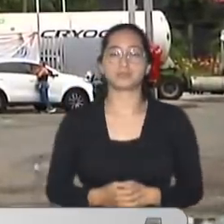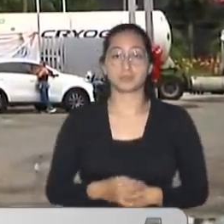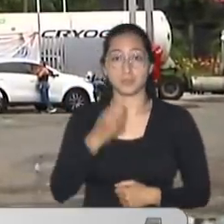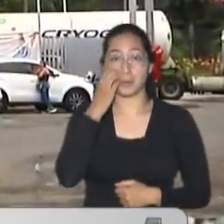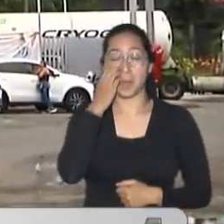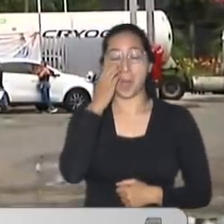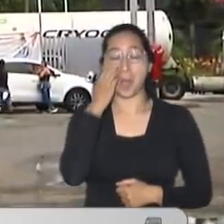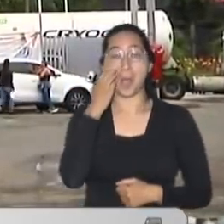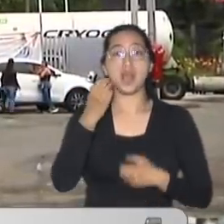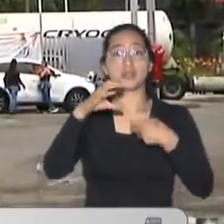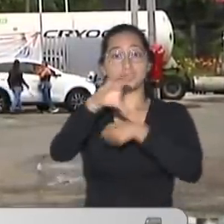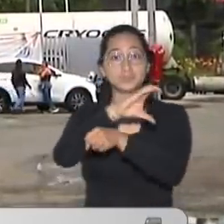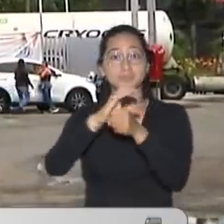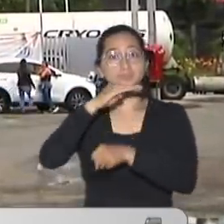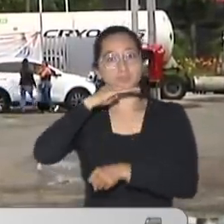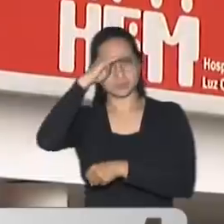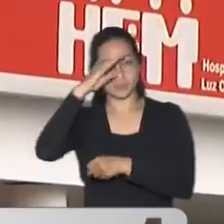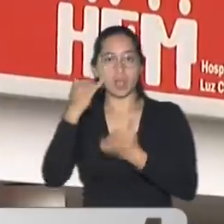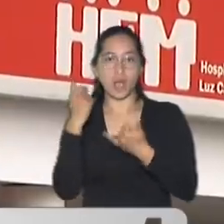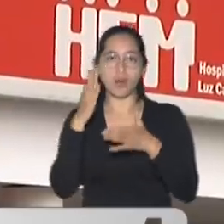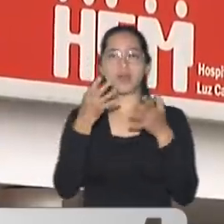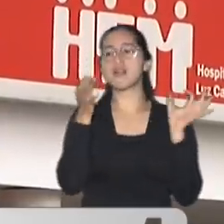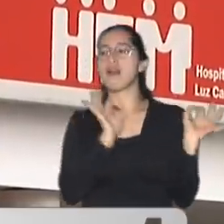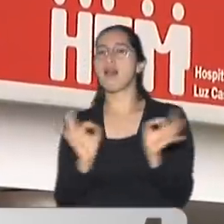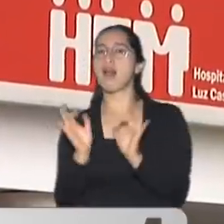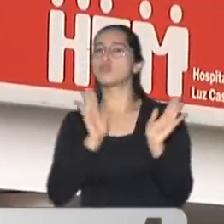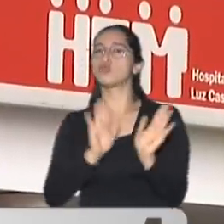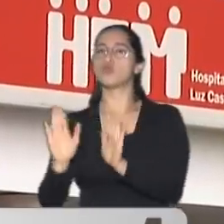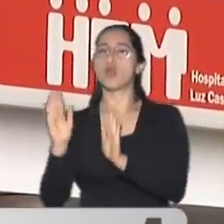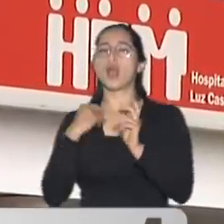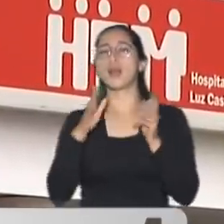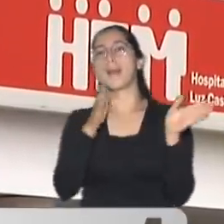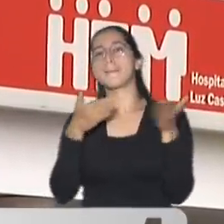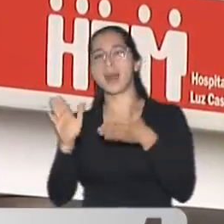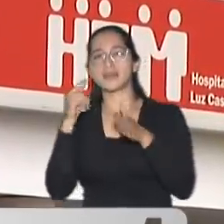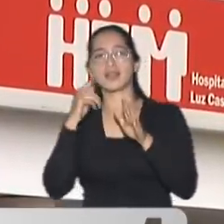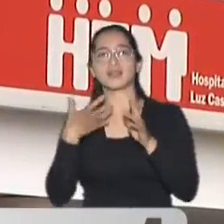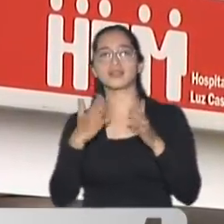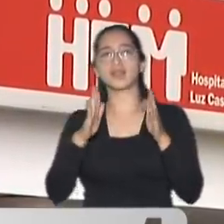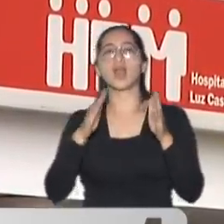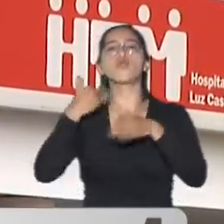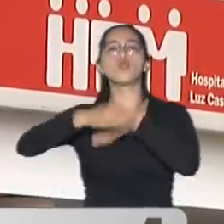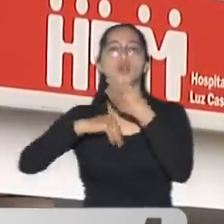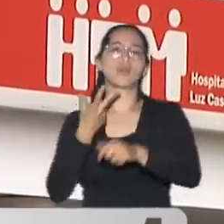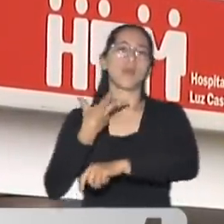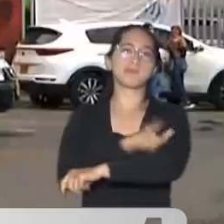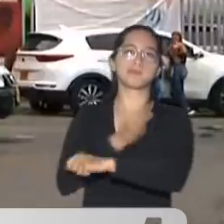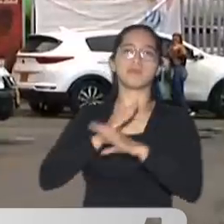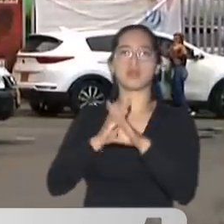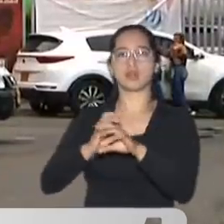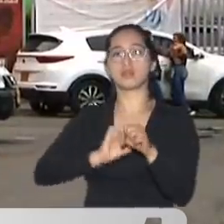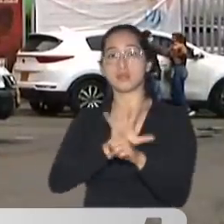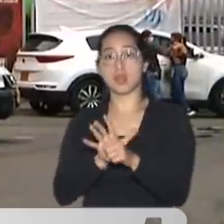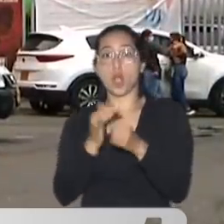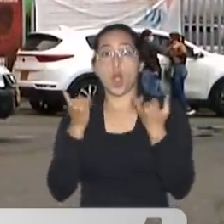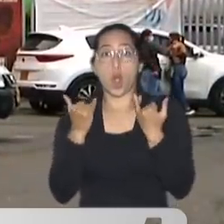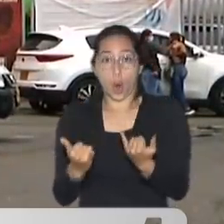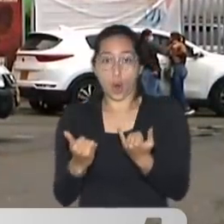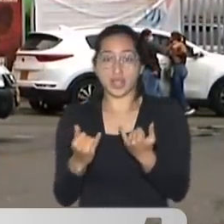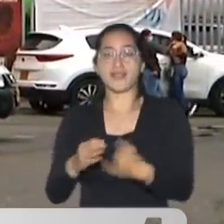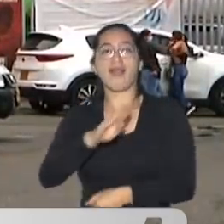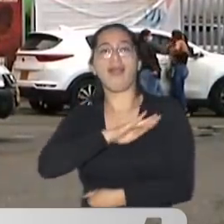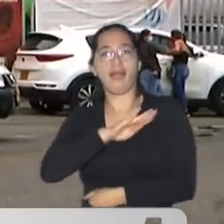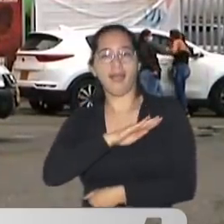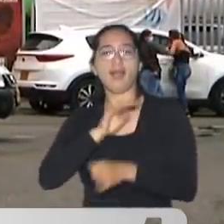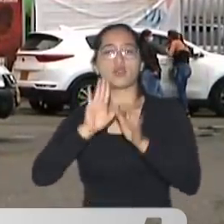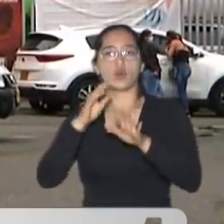capital antioqueña se prepara para el proceso de vacunación contra el COVID con 90.000 dosis. Hoy el alcalde de la ciudad realizó un simulacro y ratificó